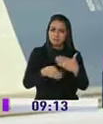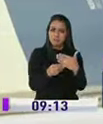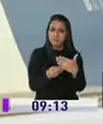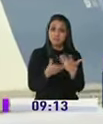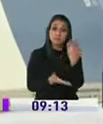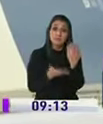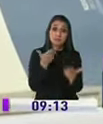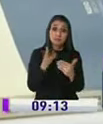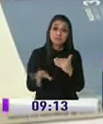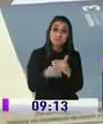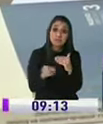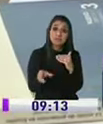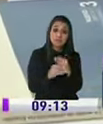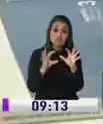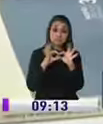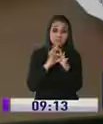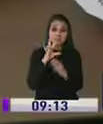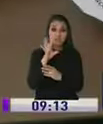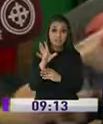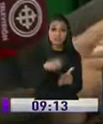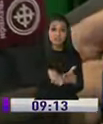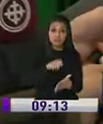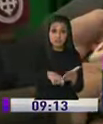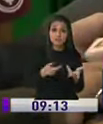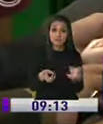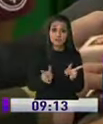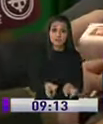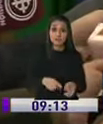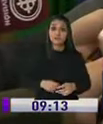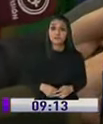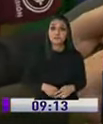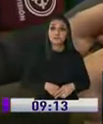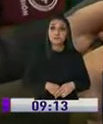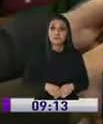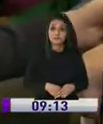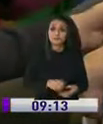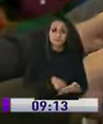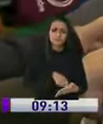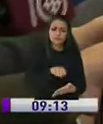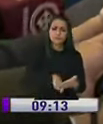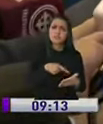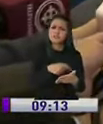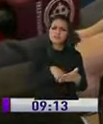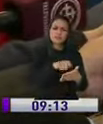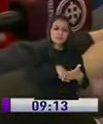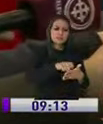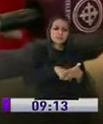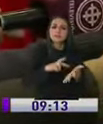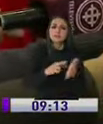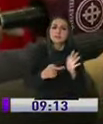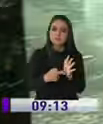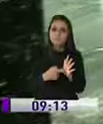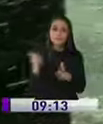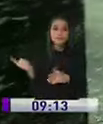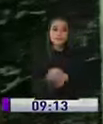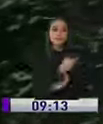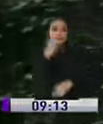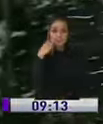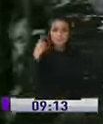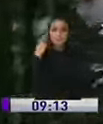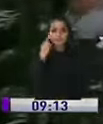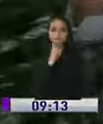ha descartado que más aliancistas firmen. Las firmas lo que ratifican es que teníamos la razón.